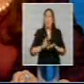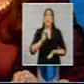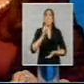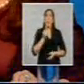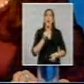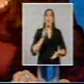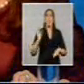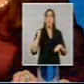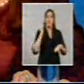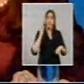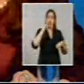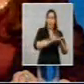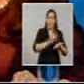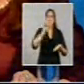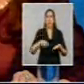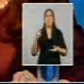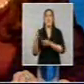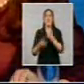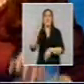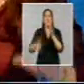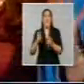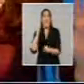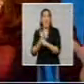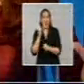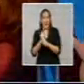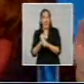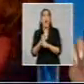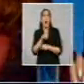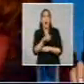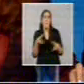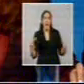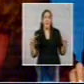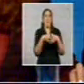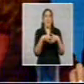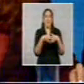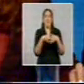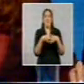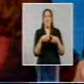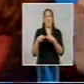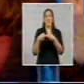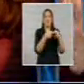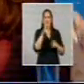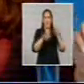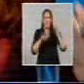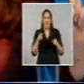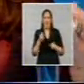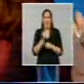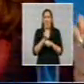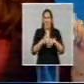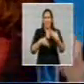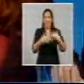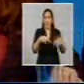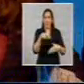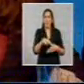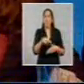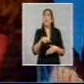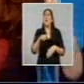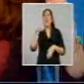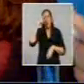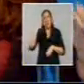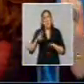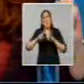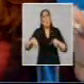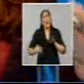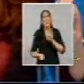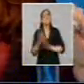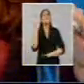inversión a esta cooperativa no es nueva. Es un programa que nació en el